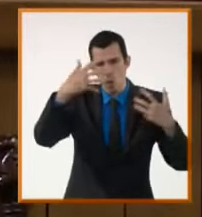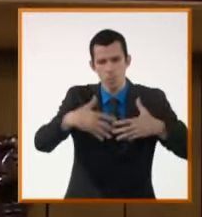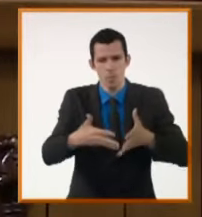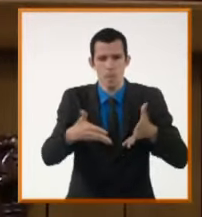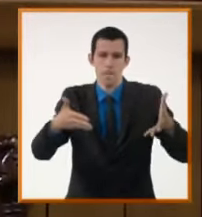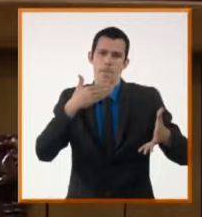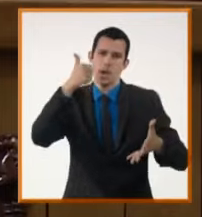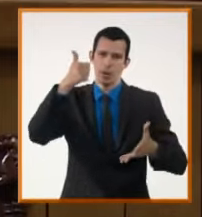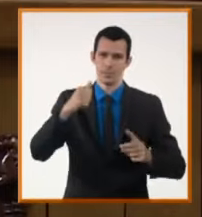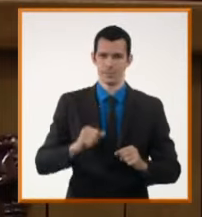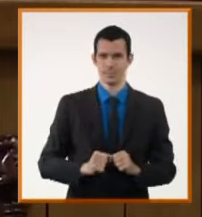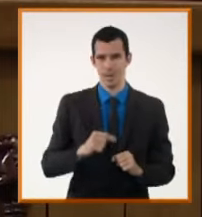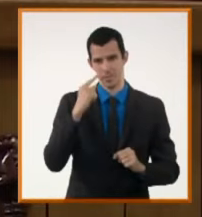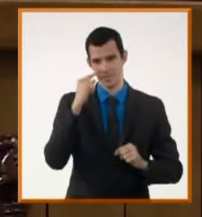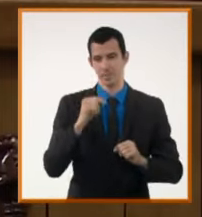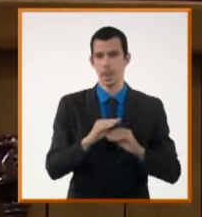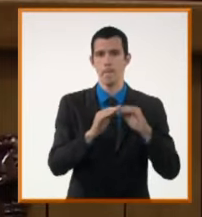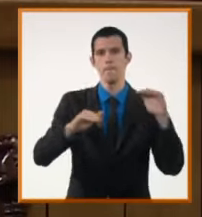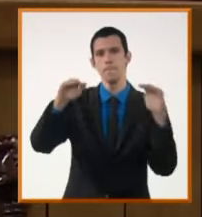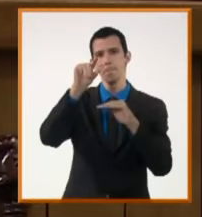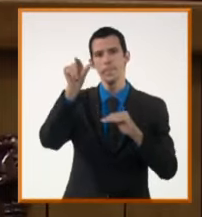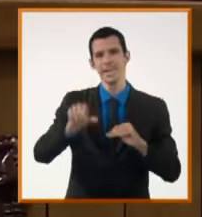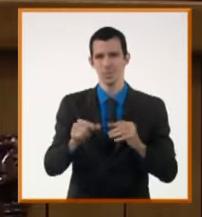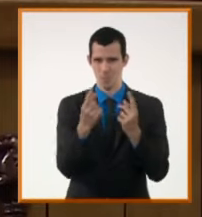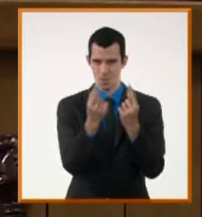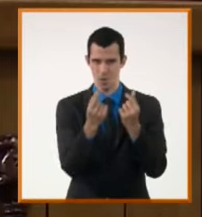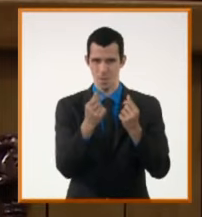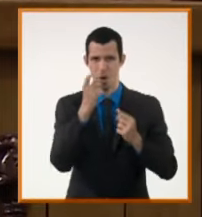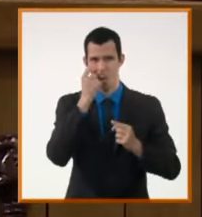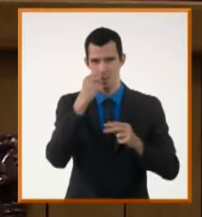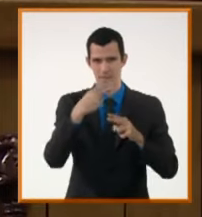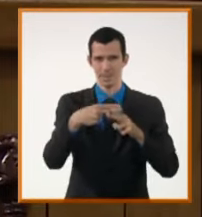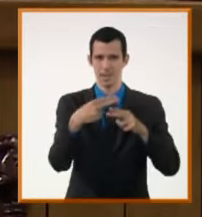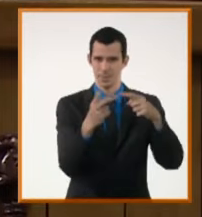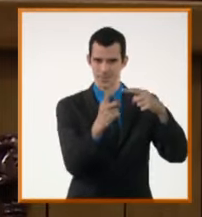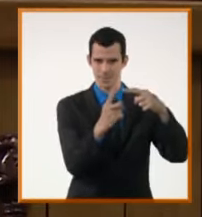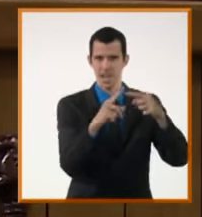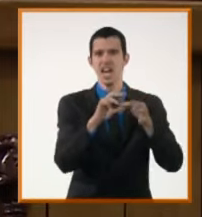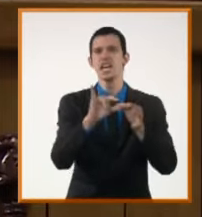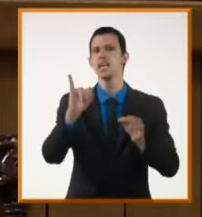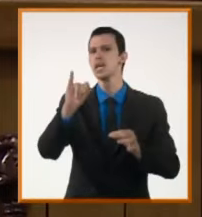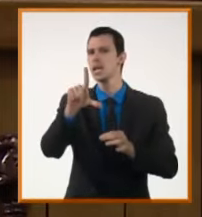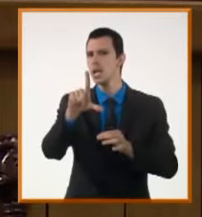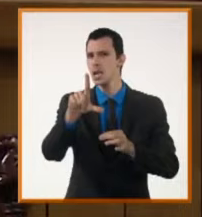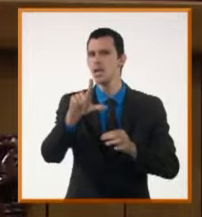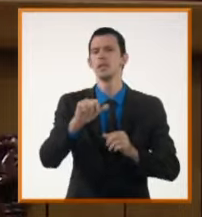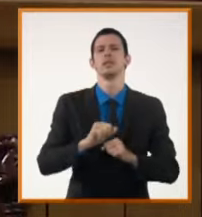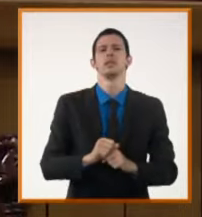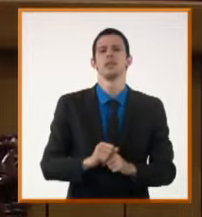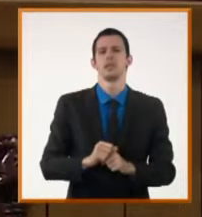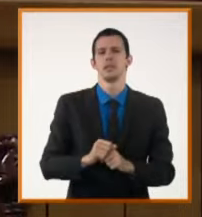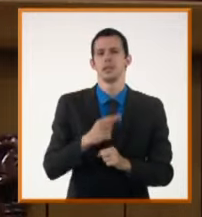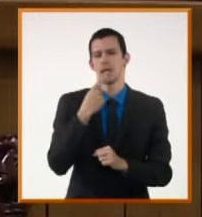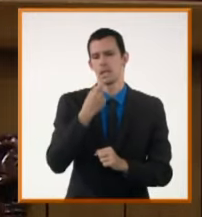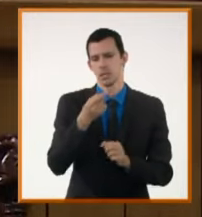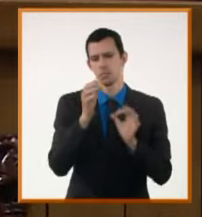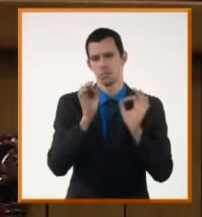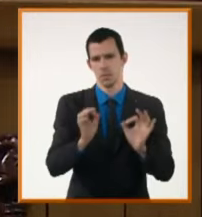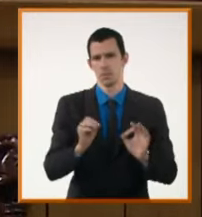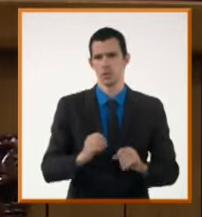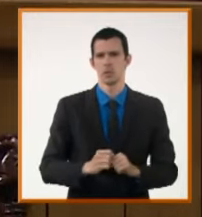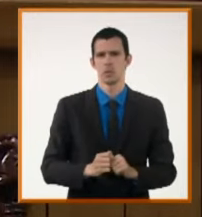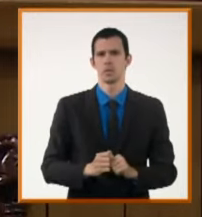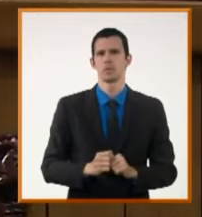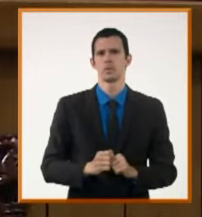estos recorridos que hemos hecho, en países que hemos ido, nos hemos reunido con nuestros homólogos, dicen, nosotros